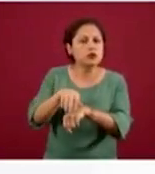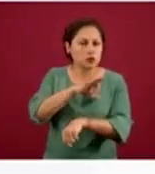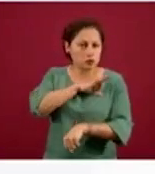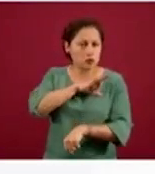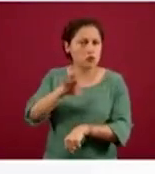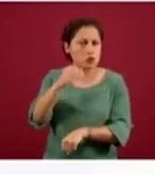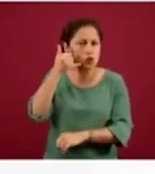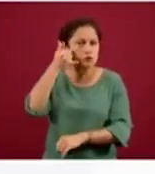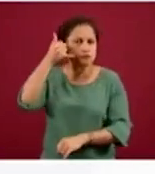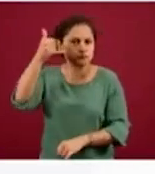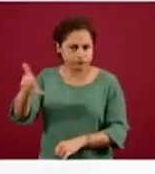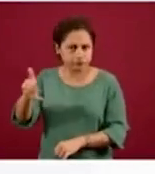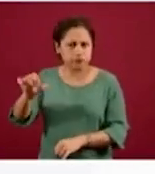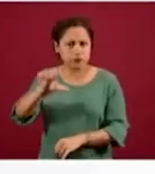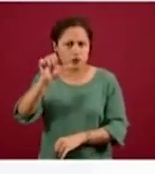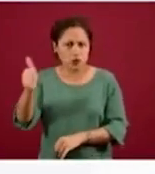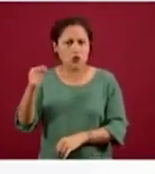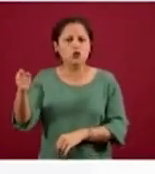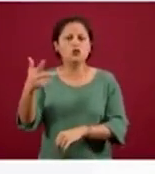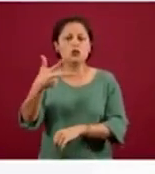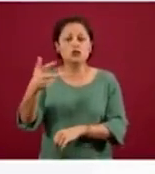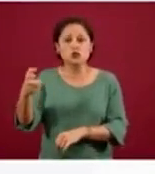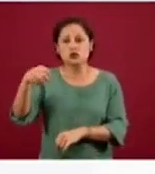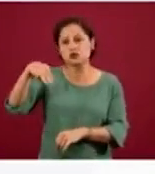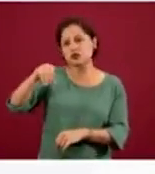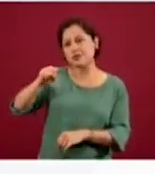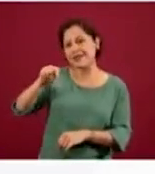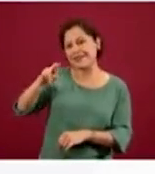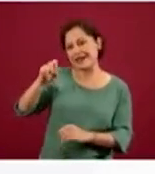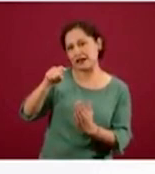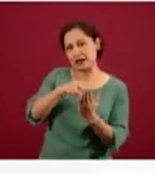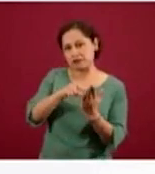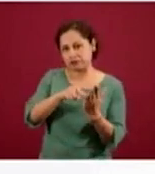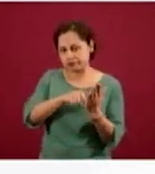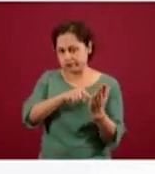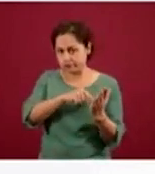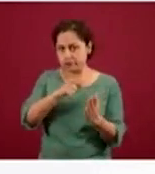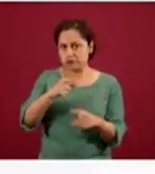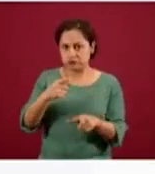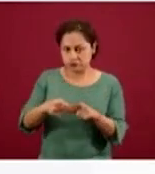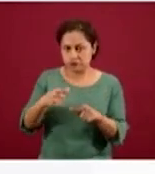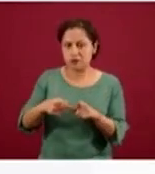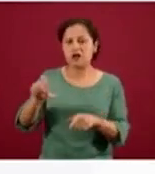Abajo está el 800 más los números que corresponden,